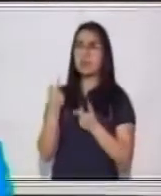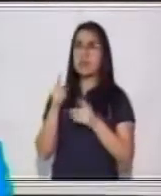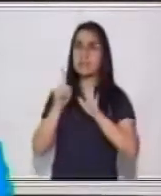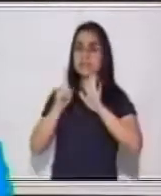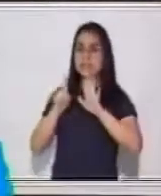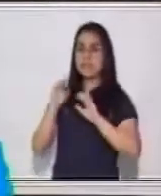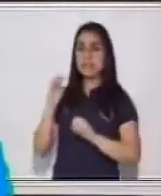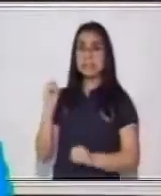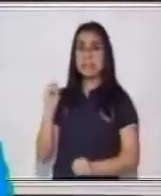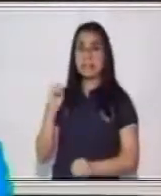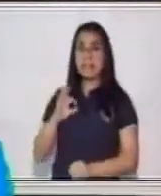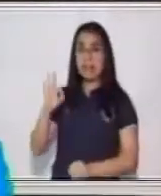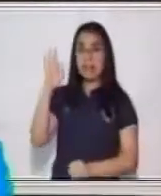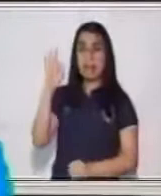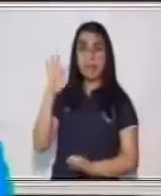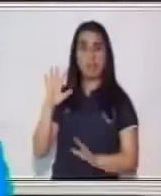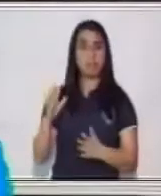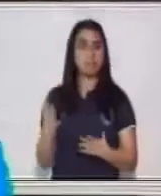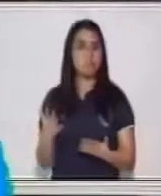60 grados.